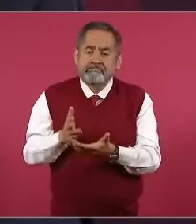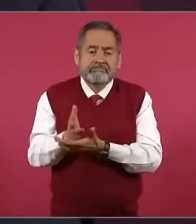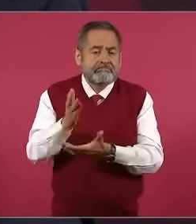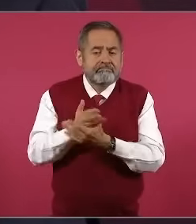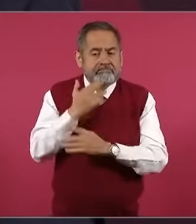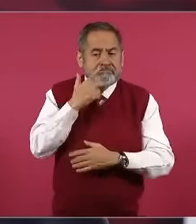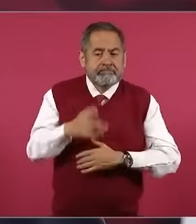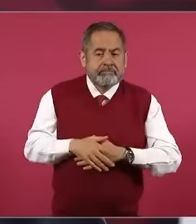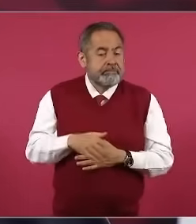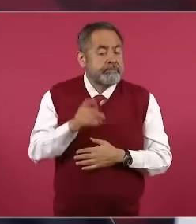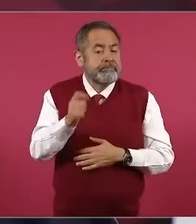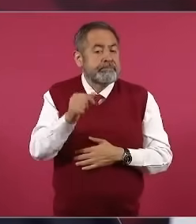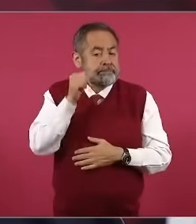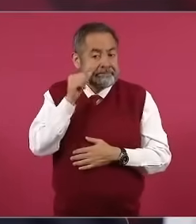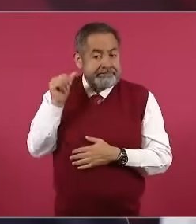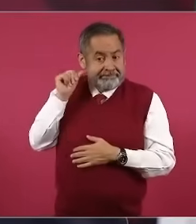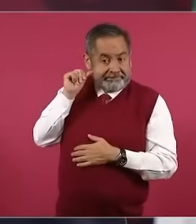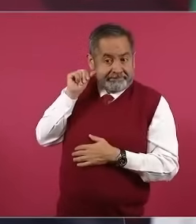Ya ayer,